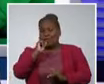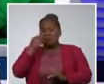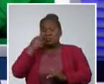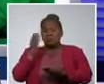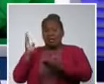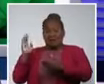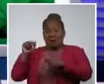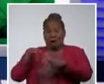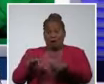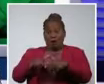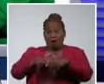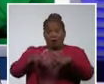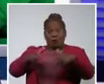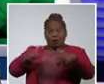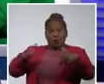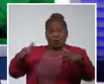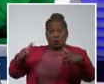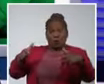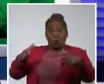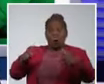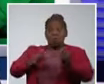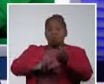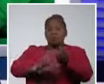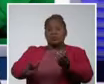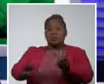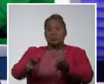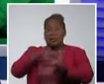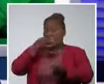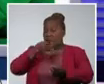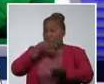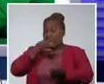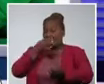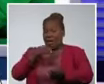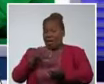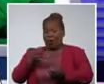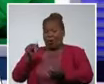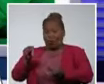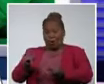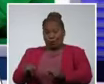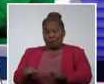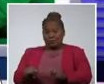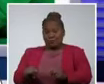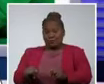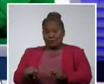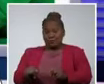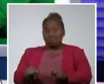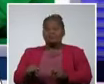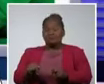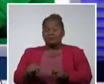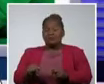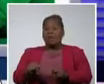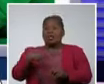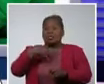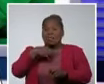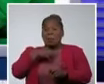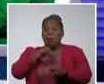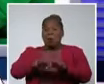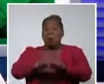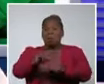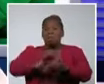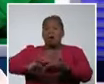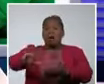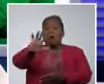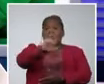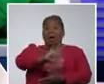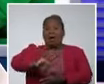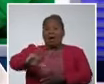estas provincias que hemos reflejado en el día de hoy, incluso con un mapa que nos ayudó el geógrafo Roberto